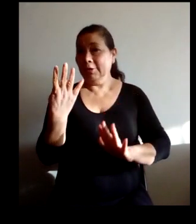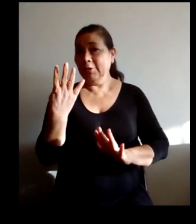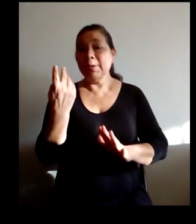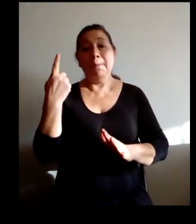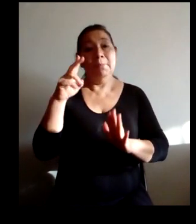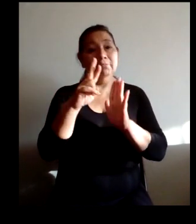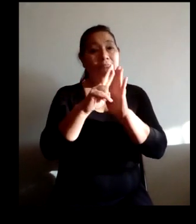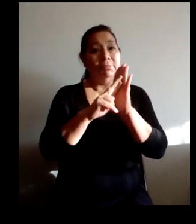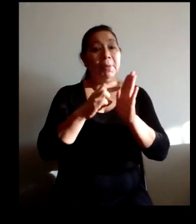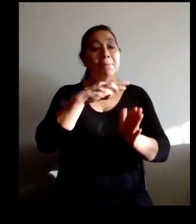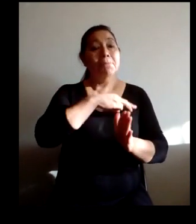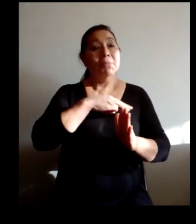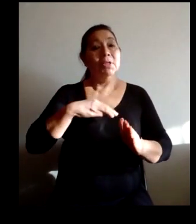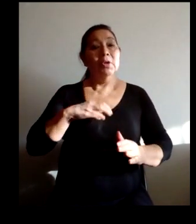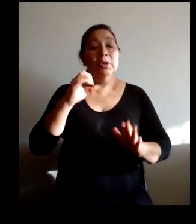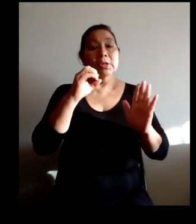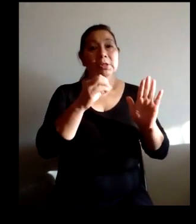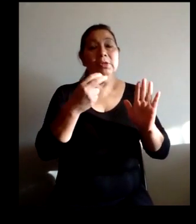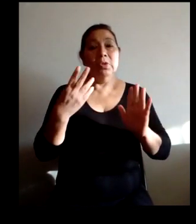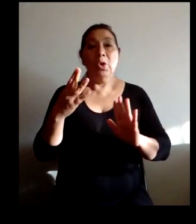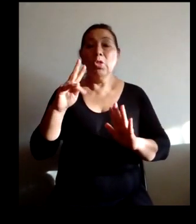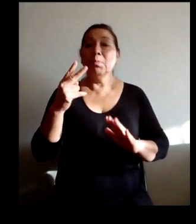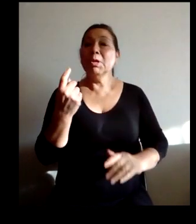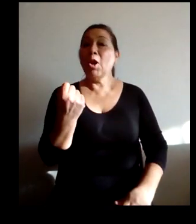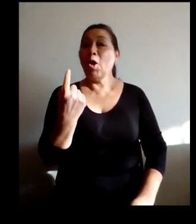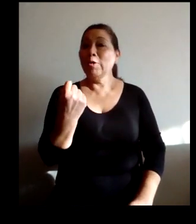014/93, reiterado por la Resolución Ministerial